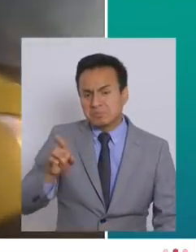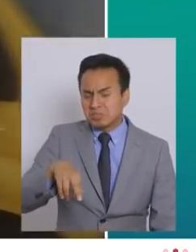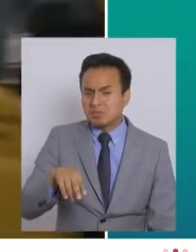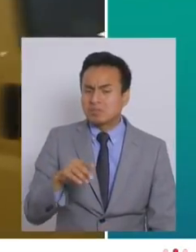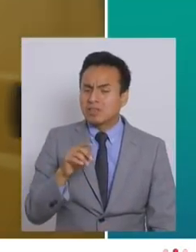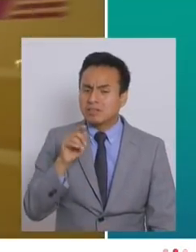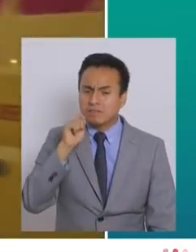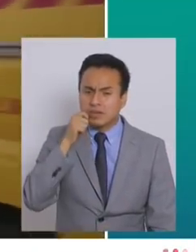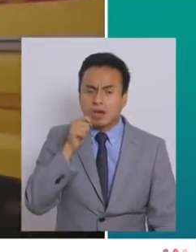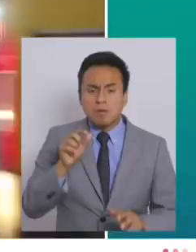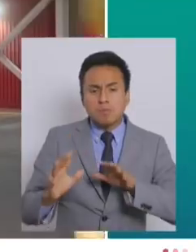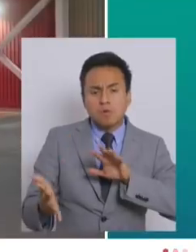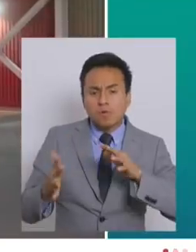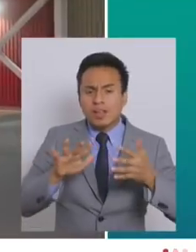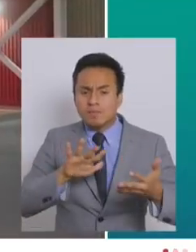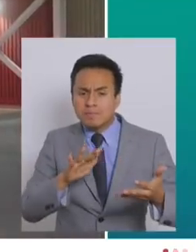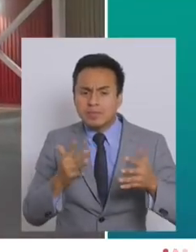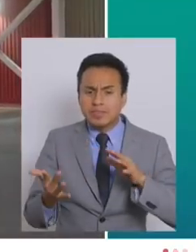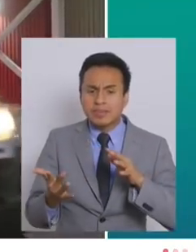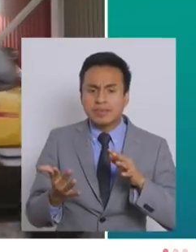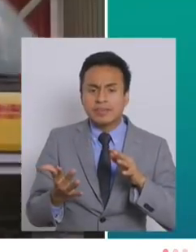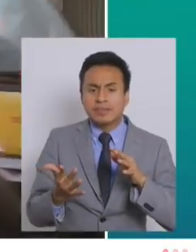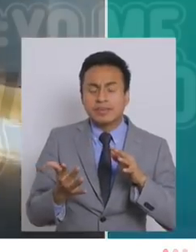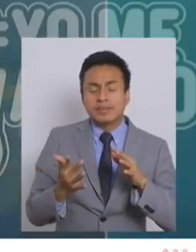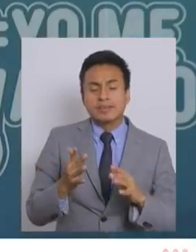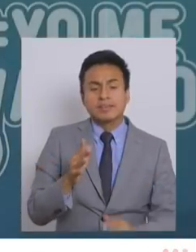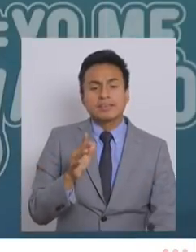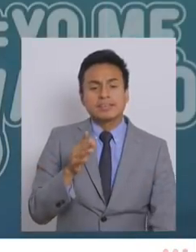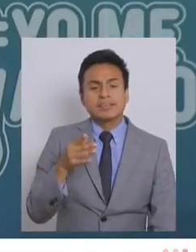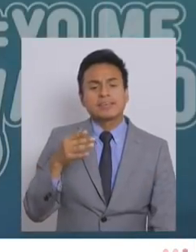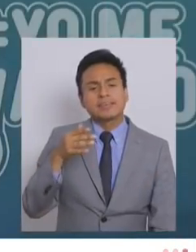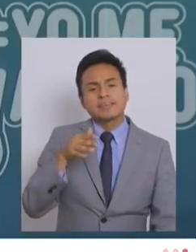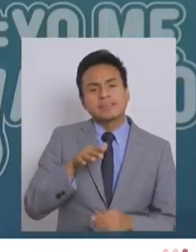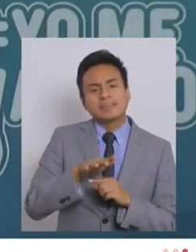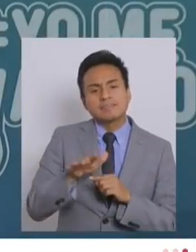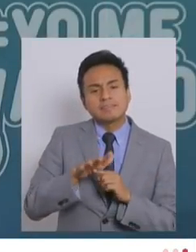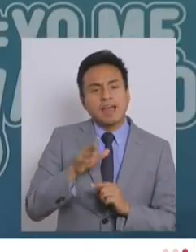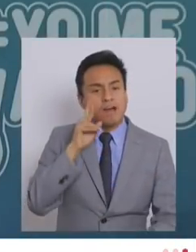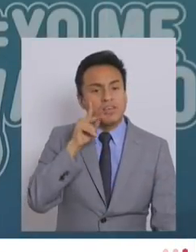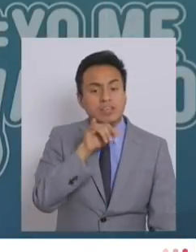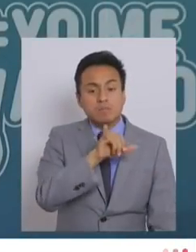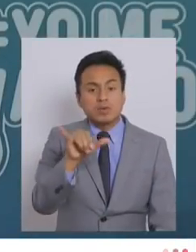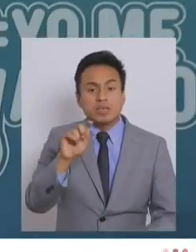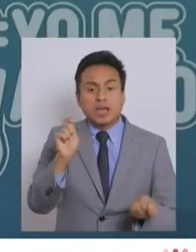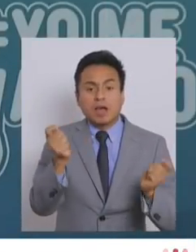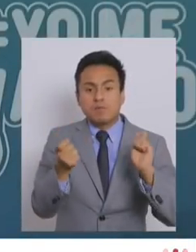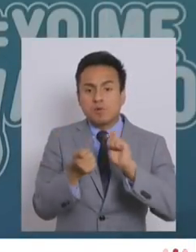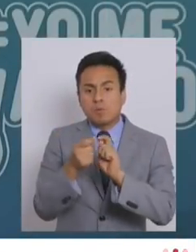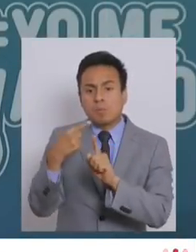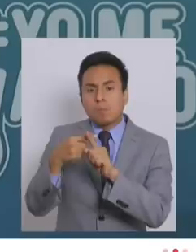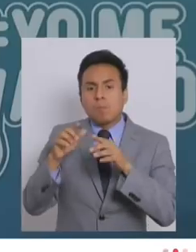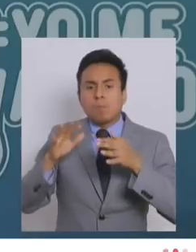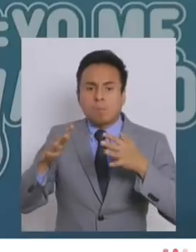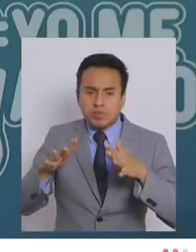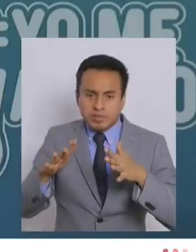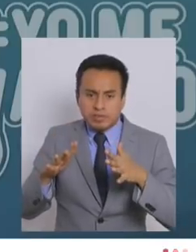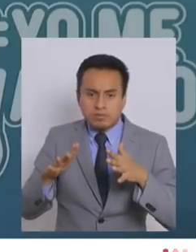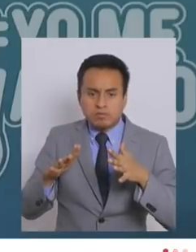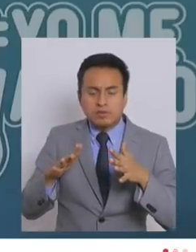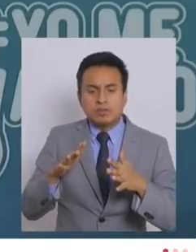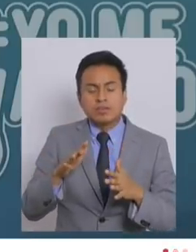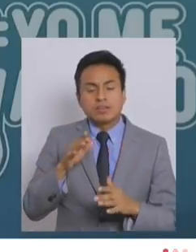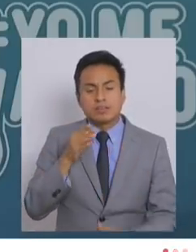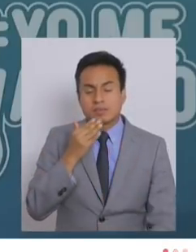probablemente quizás después del 15 de abril podríamos tener algunos cambios positivos y además de eso